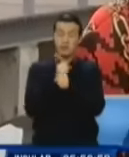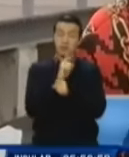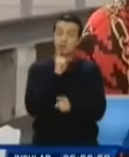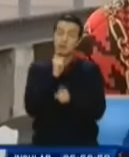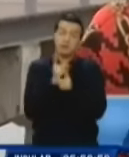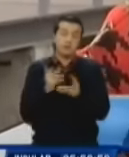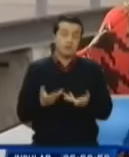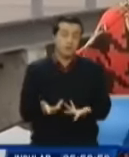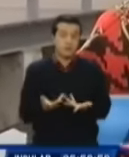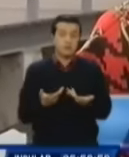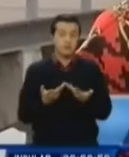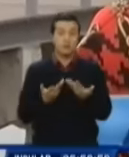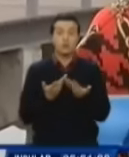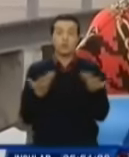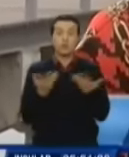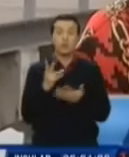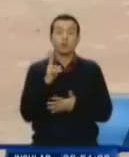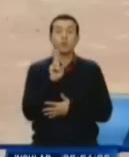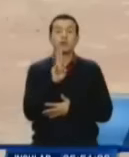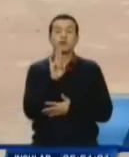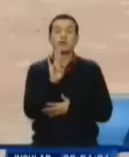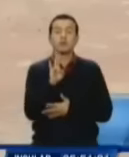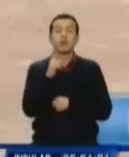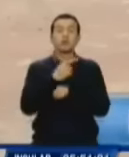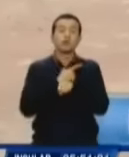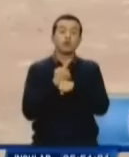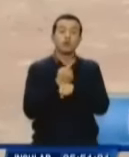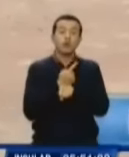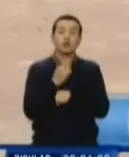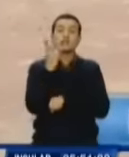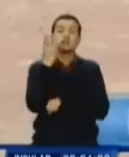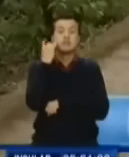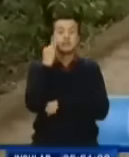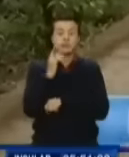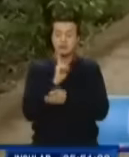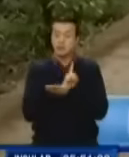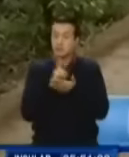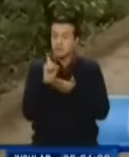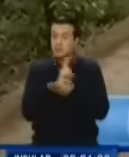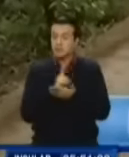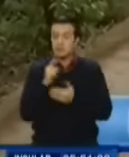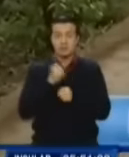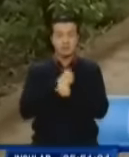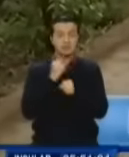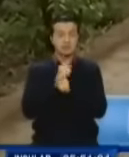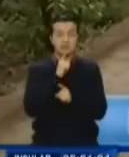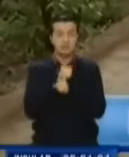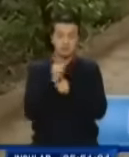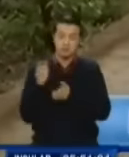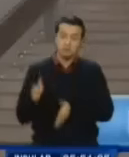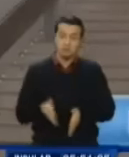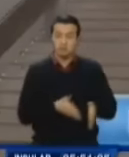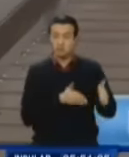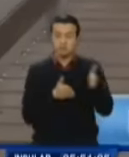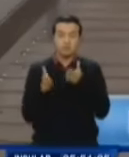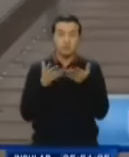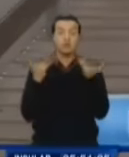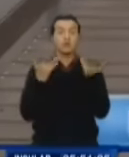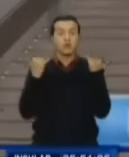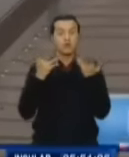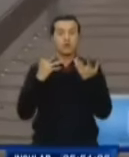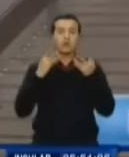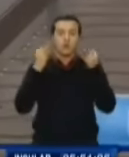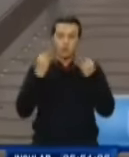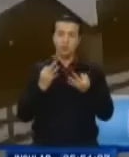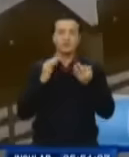pues, en una faena de 24/7. Son más de 10 millones de dólares invertidos para la zona forestal de Senderos, que está diseñada para la